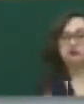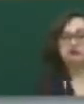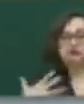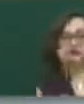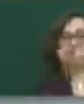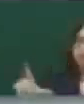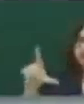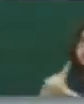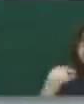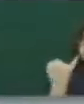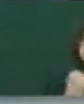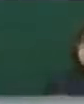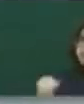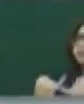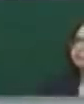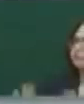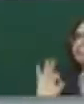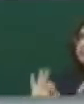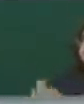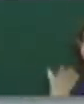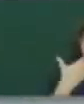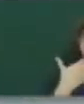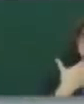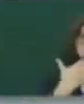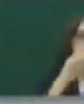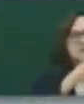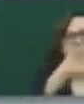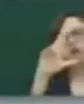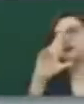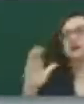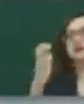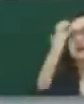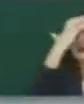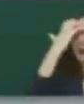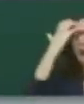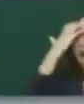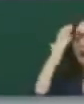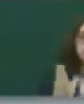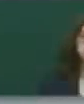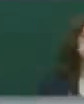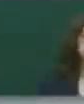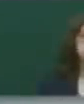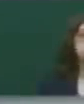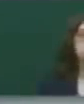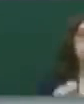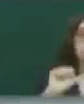independencias a fin de cerrar el paso al intervencionismo